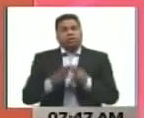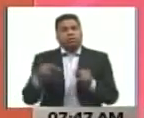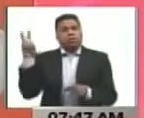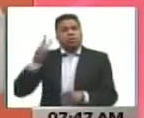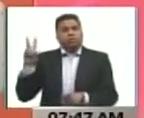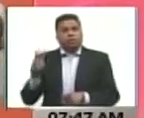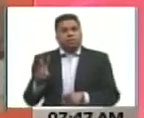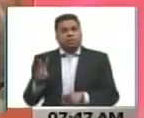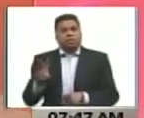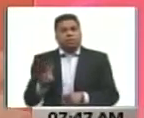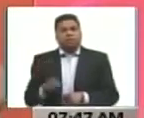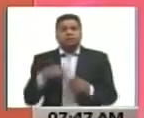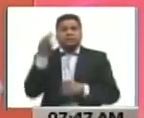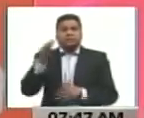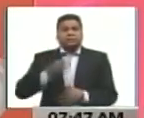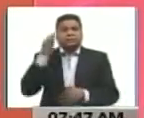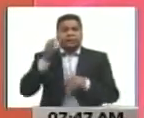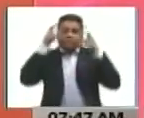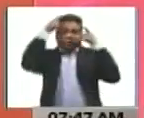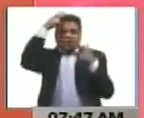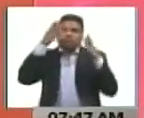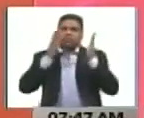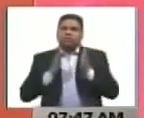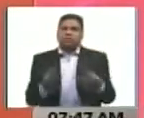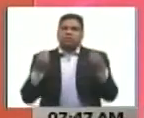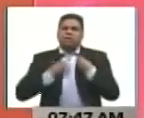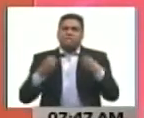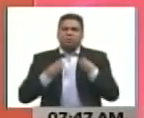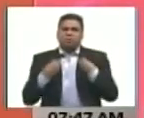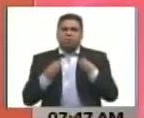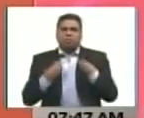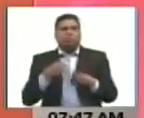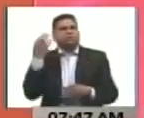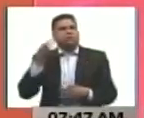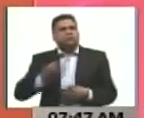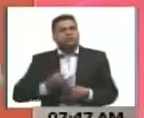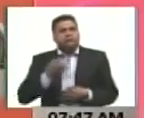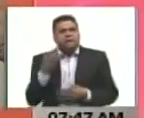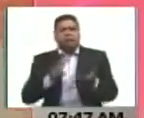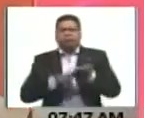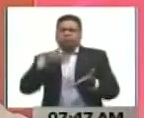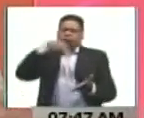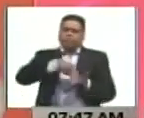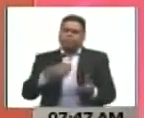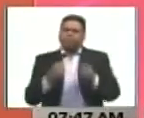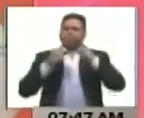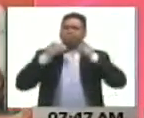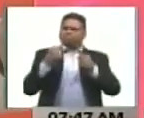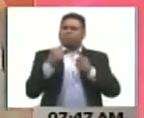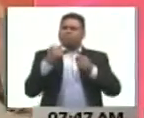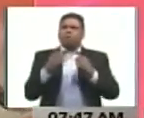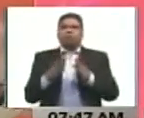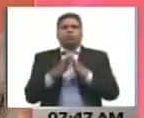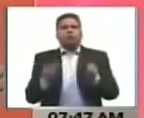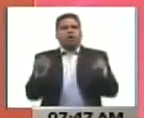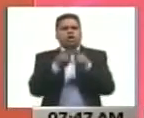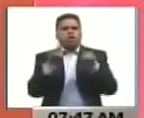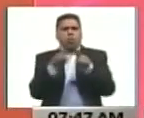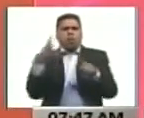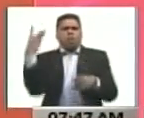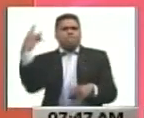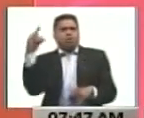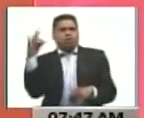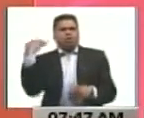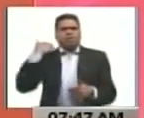vivo, existe el chavismo, y sobre todo la importancia que tiene para procesos como Cuba, como Bolivia, Argentina, toda Latinoamérica y el